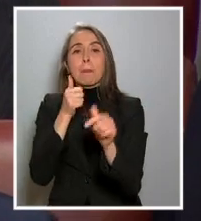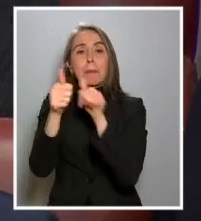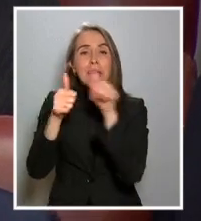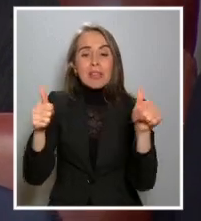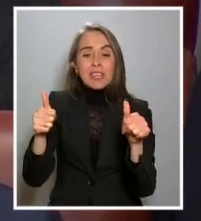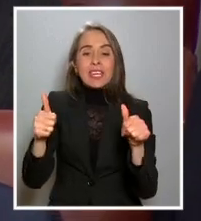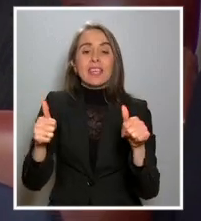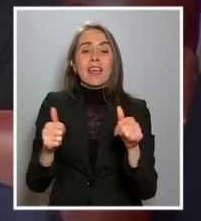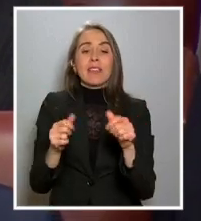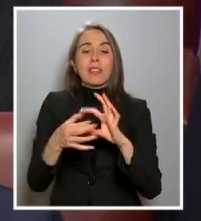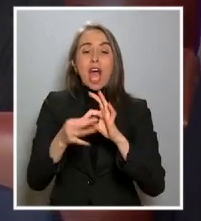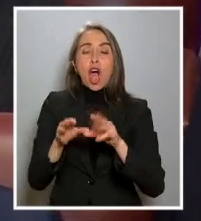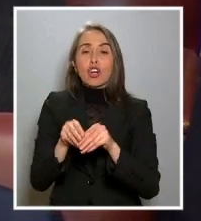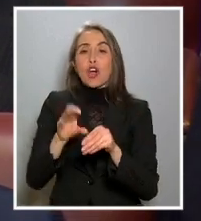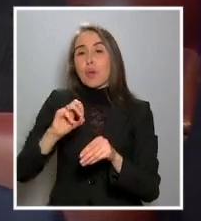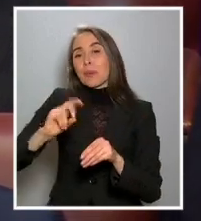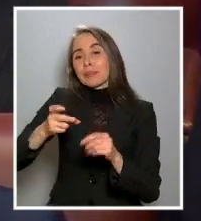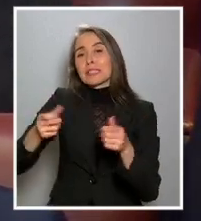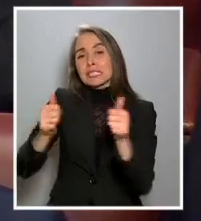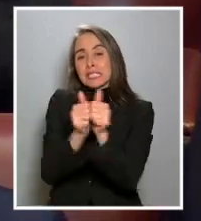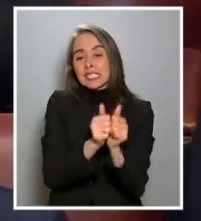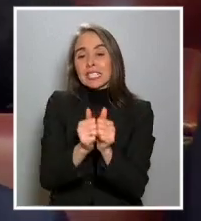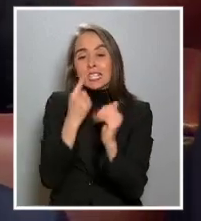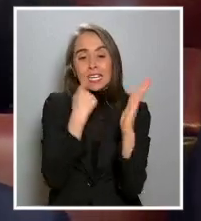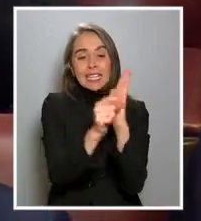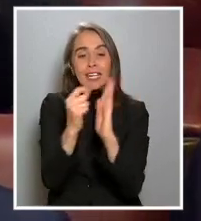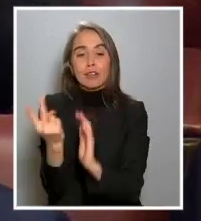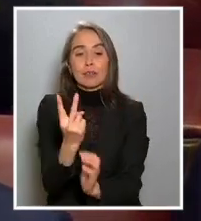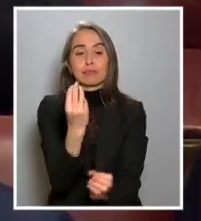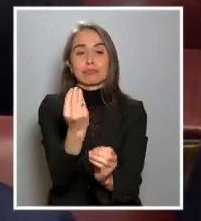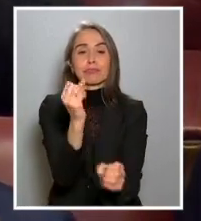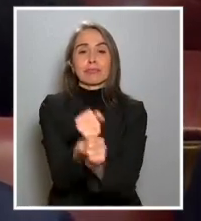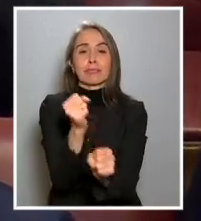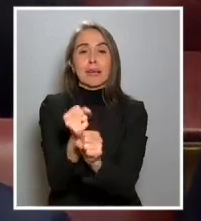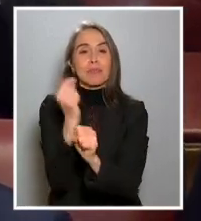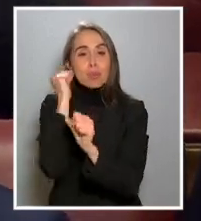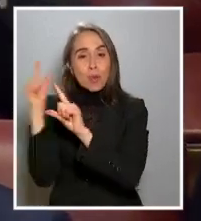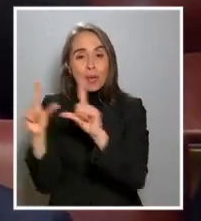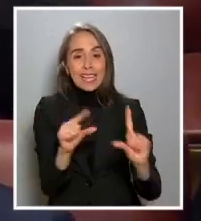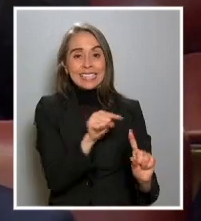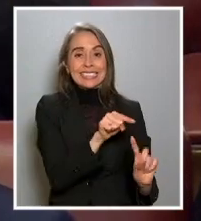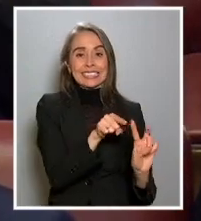sociales, les entrego un sentido de reconocimiento por su tremenda labor.